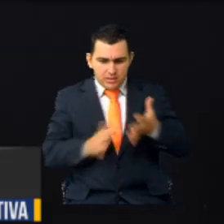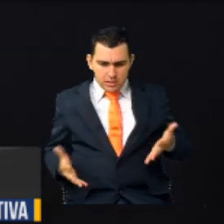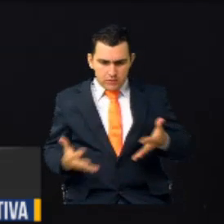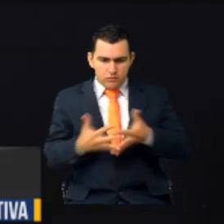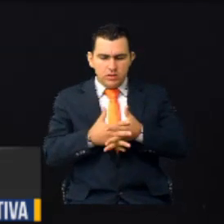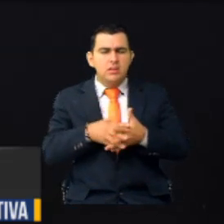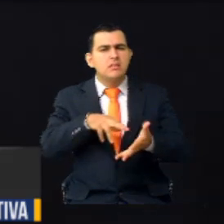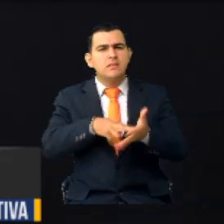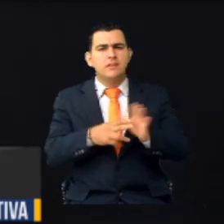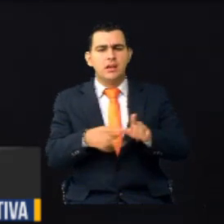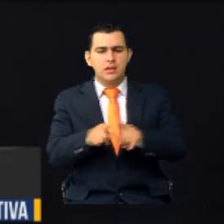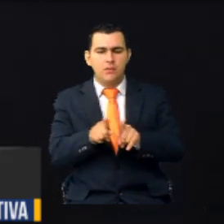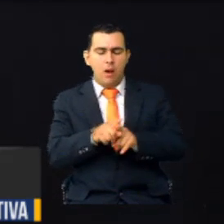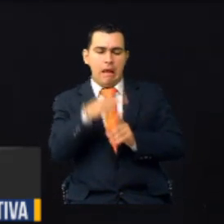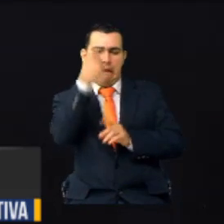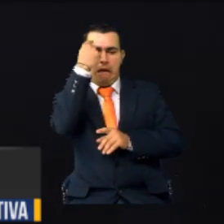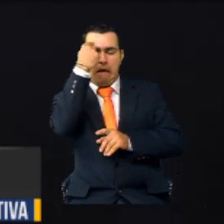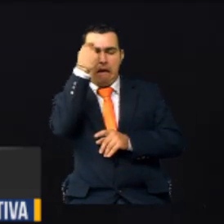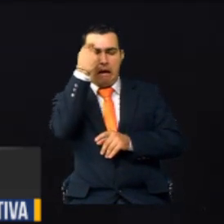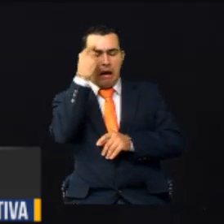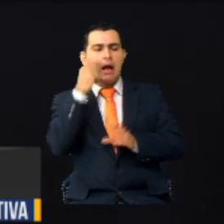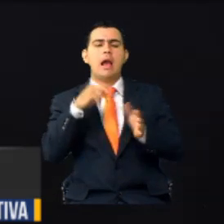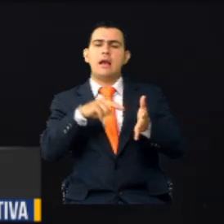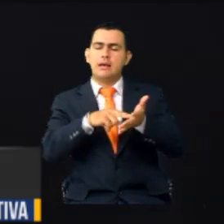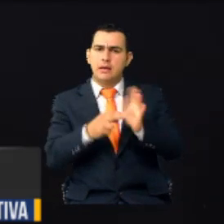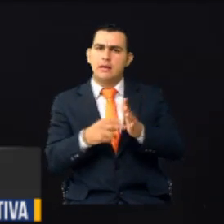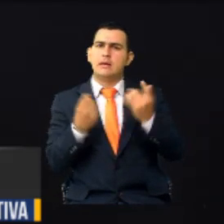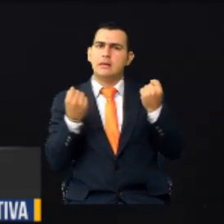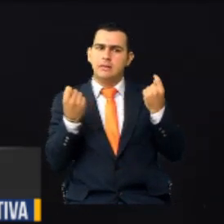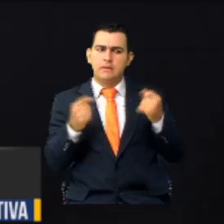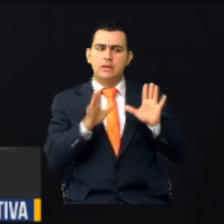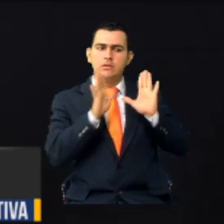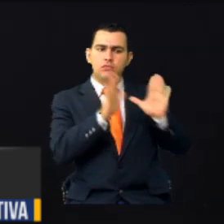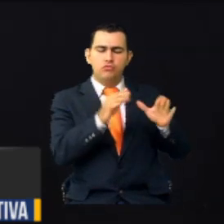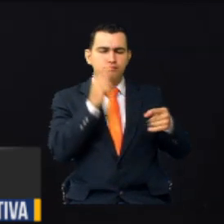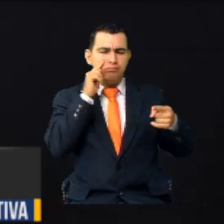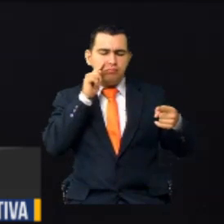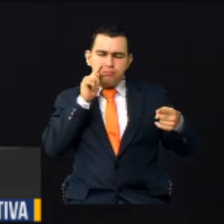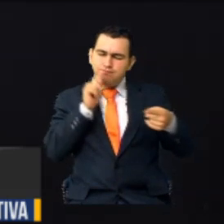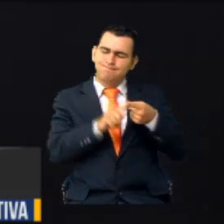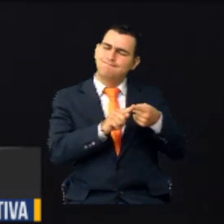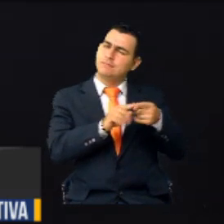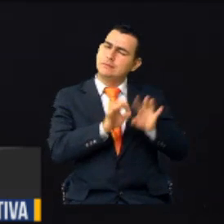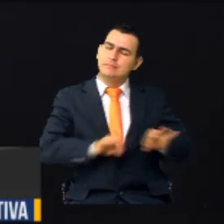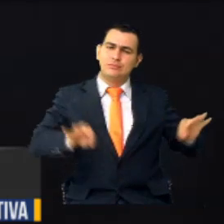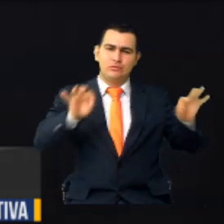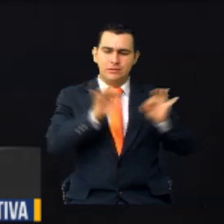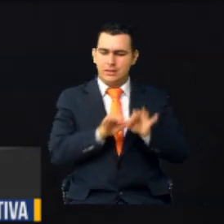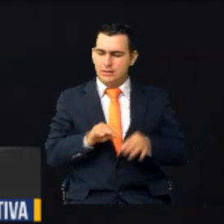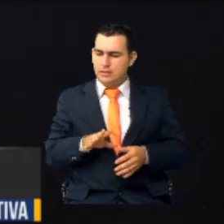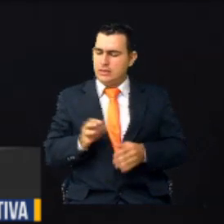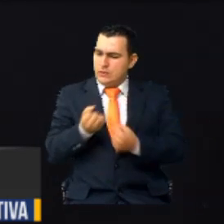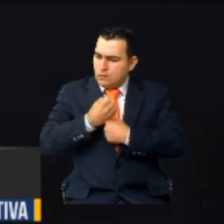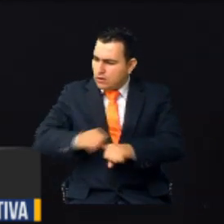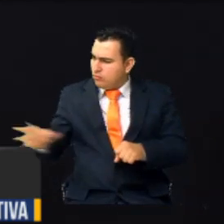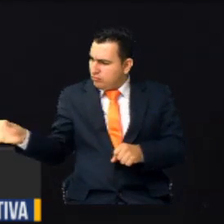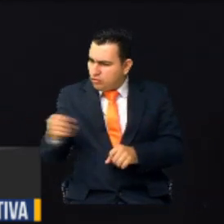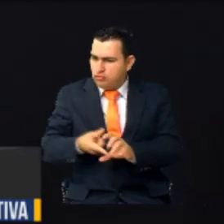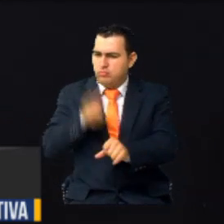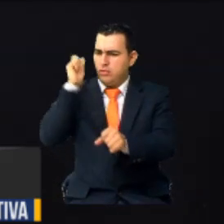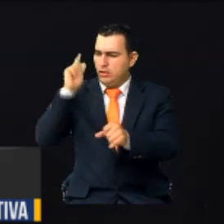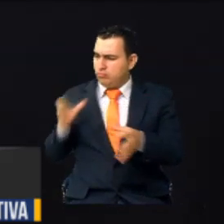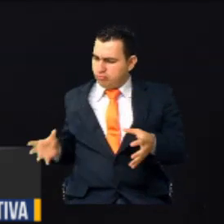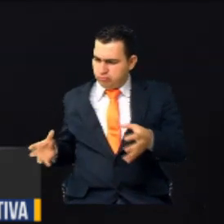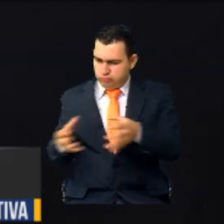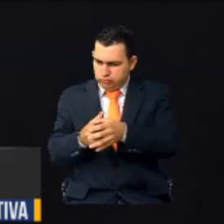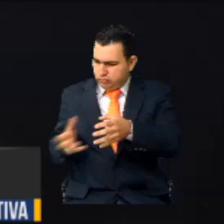estamos interpretando y lo estamos presentando a la ciudadanía de Barrancabermeja con la firme intención de unir esfuerzos y voluntades con los sectores sociales, políticos,